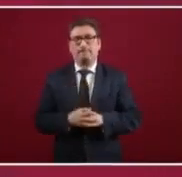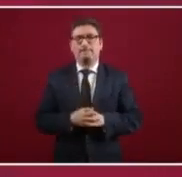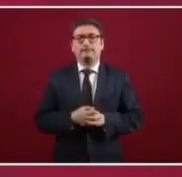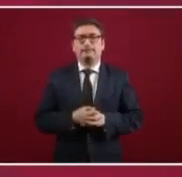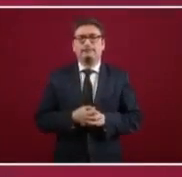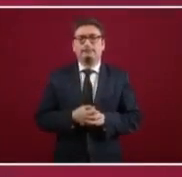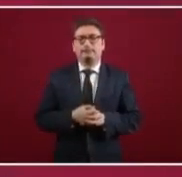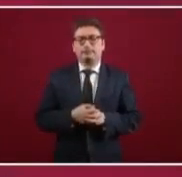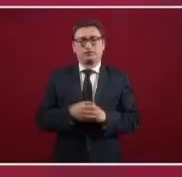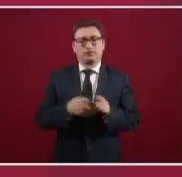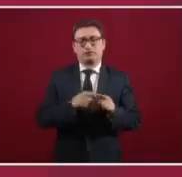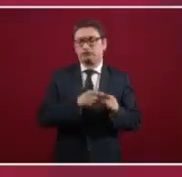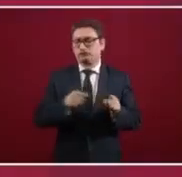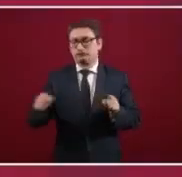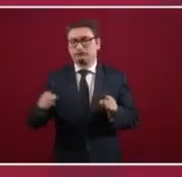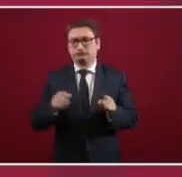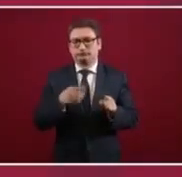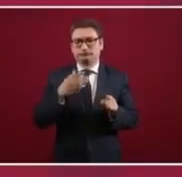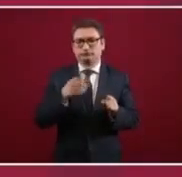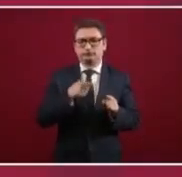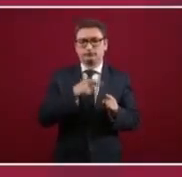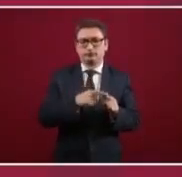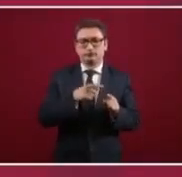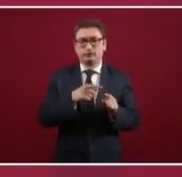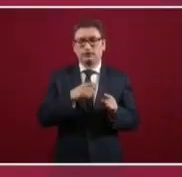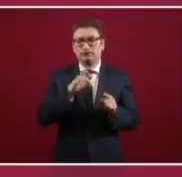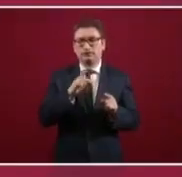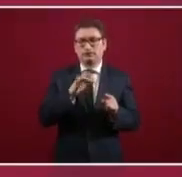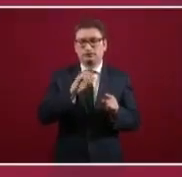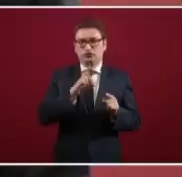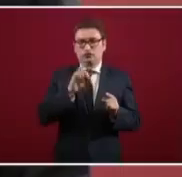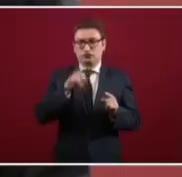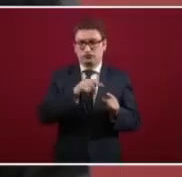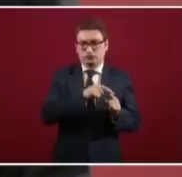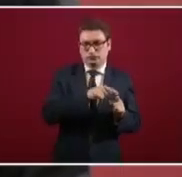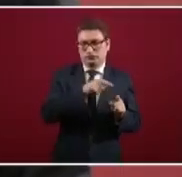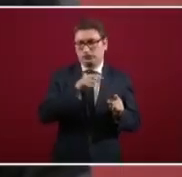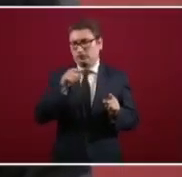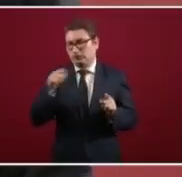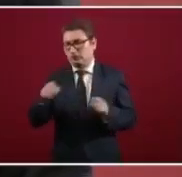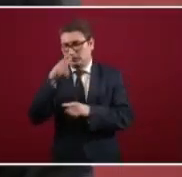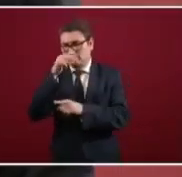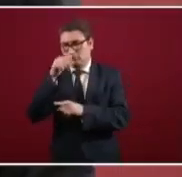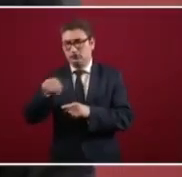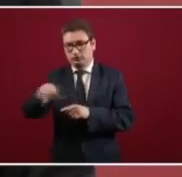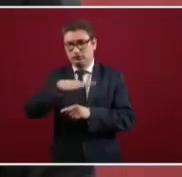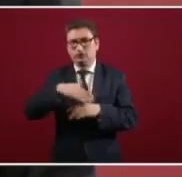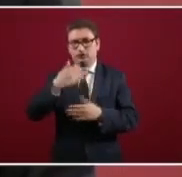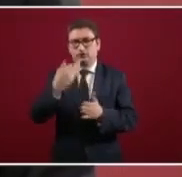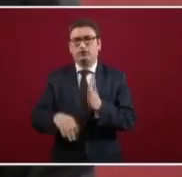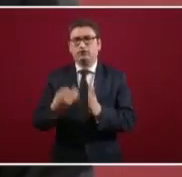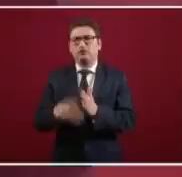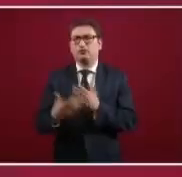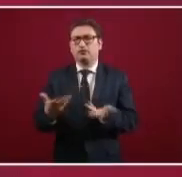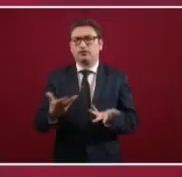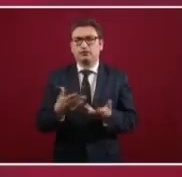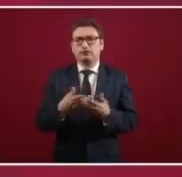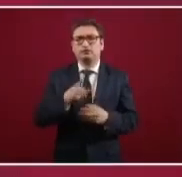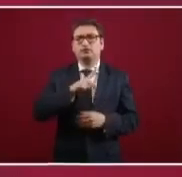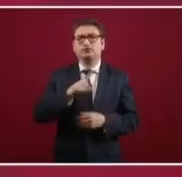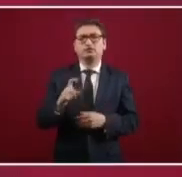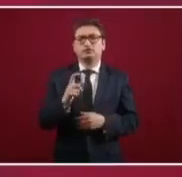el tramo de estación don hasta el mozilla lo que falta son